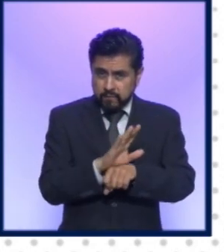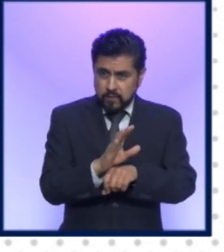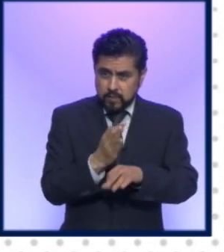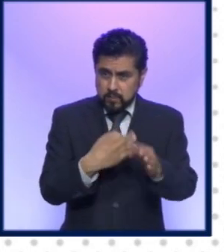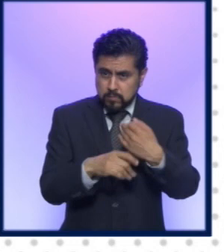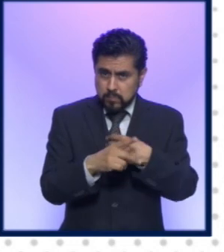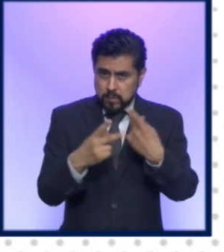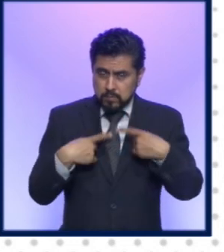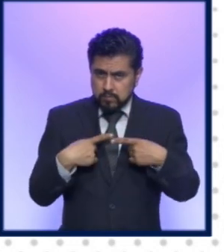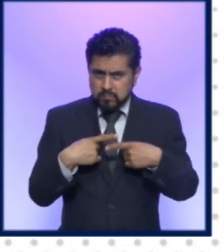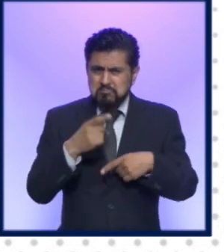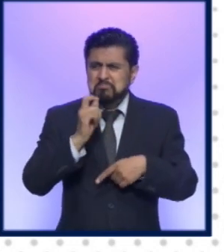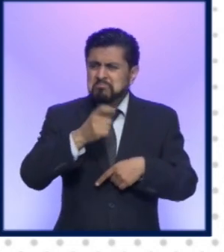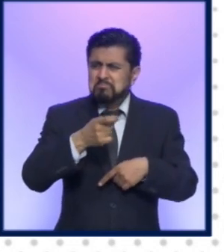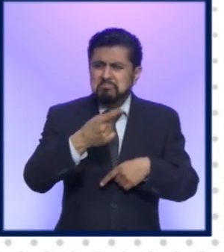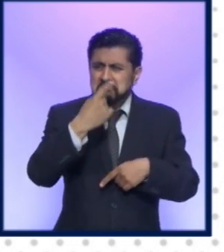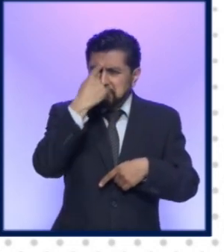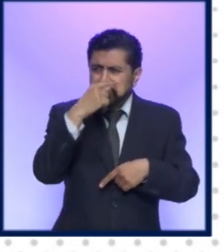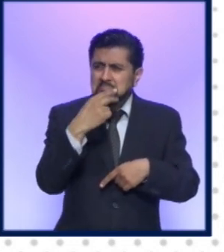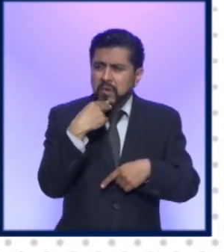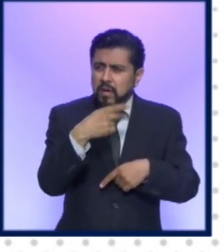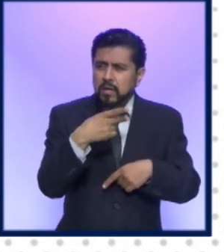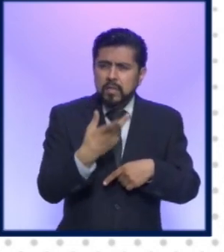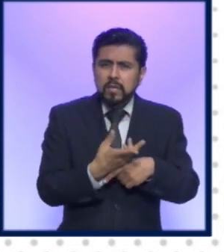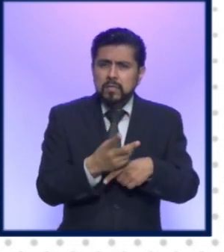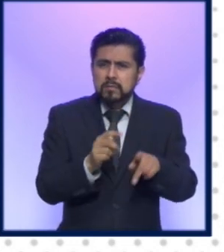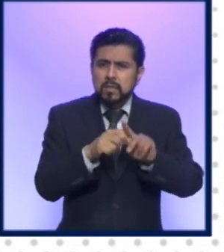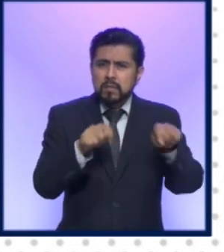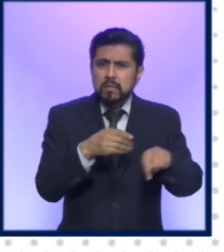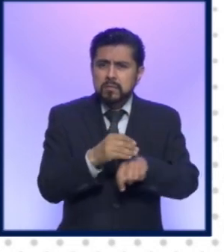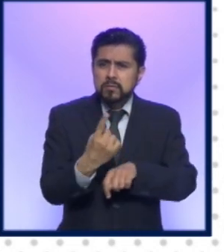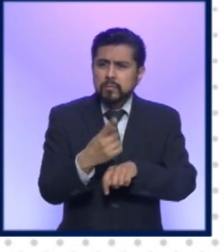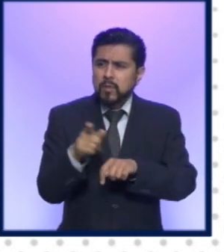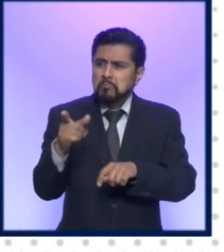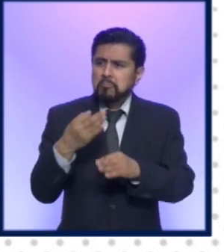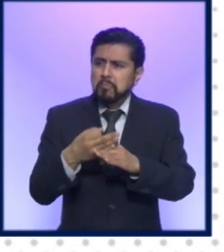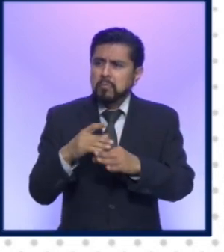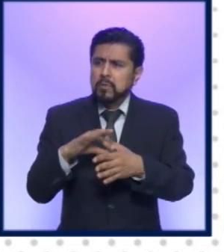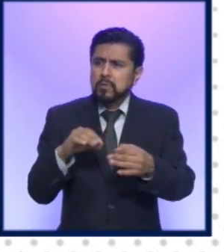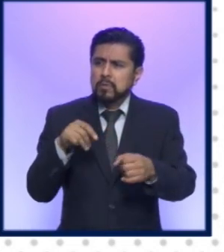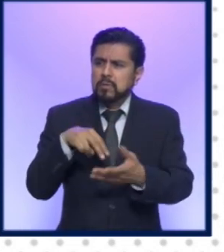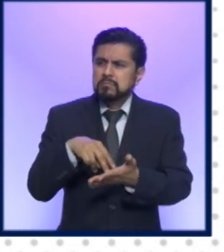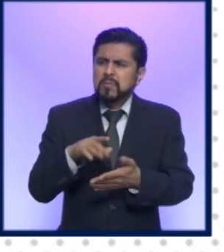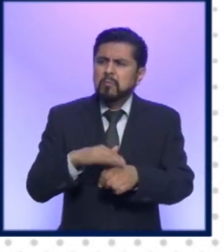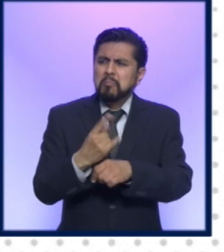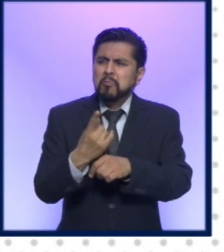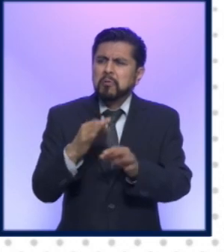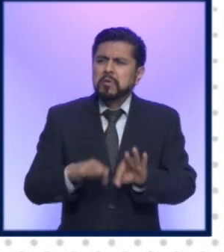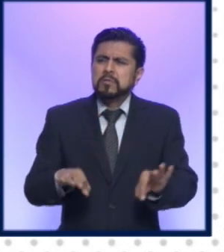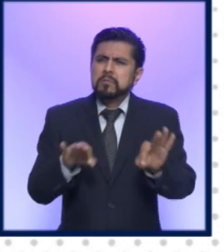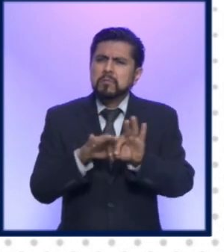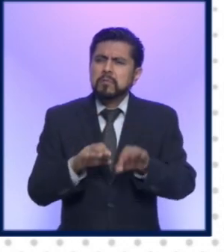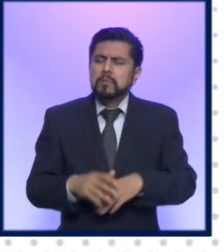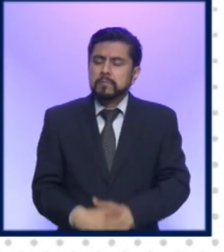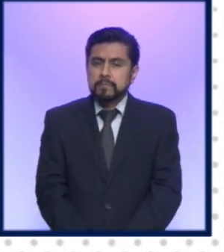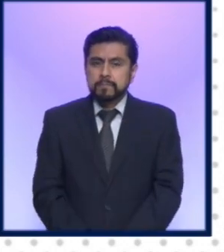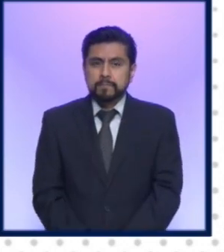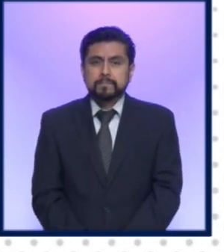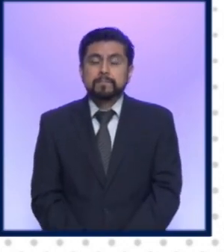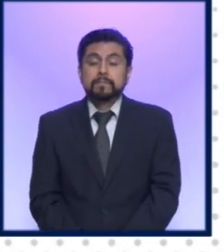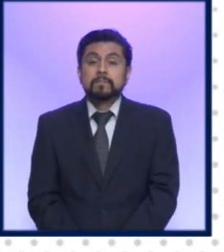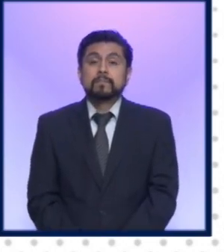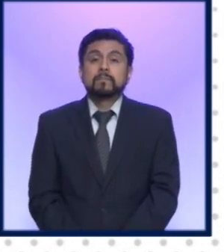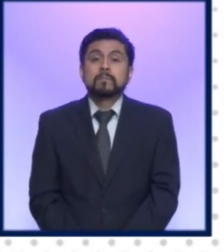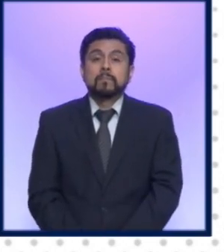ver de qué le sirve a la ciudadanía conocer lo que estás platicando ahora respecto a esta tesis